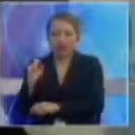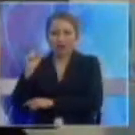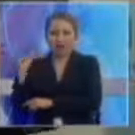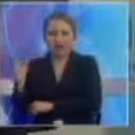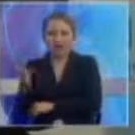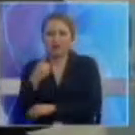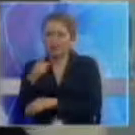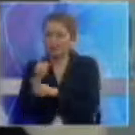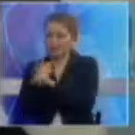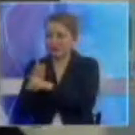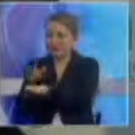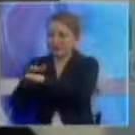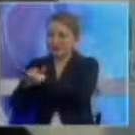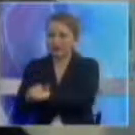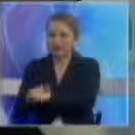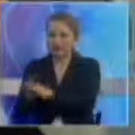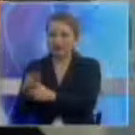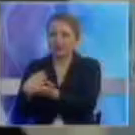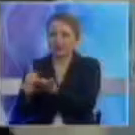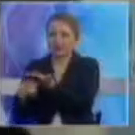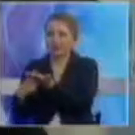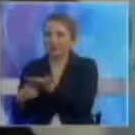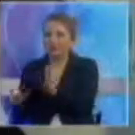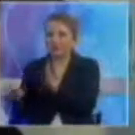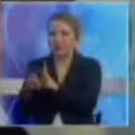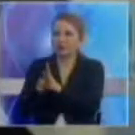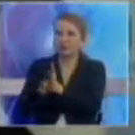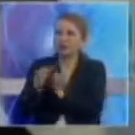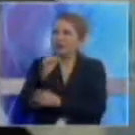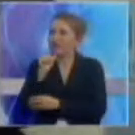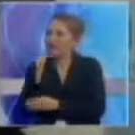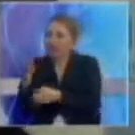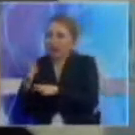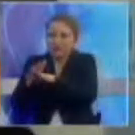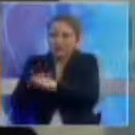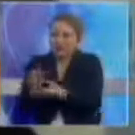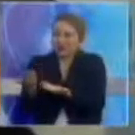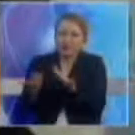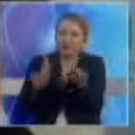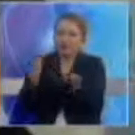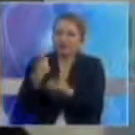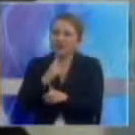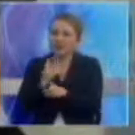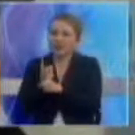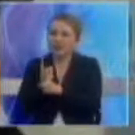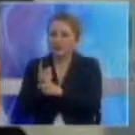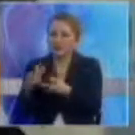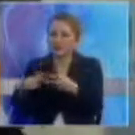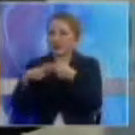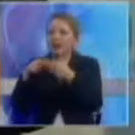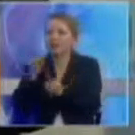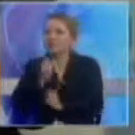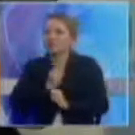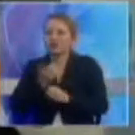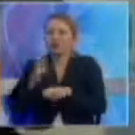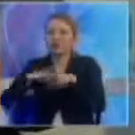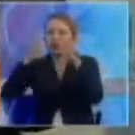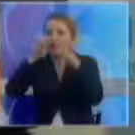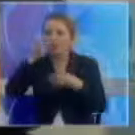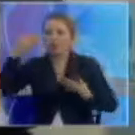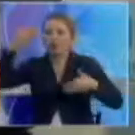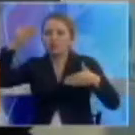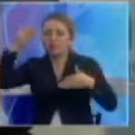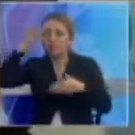requiera respaldo. Entonces, esta discusión de lo inorgánico, de la falta de respaldo y demás, realmente es un recurso político, porque